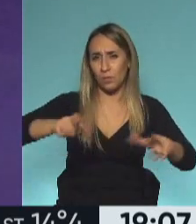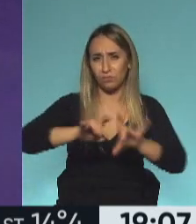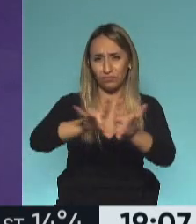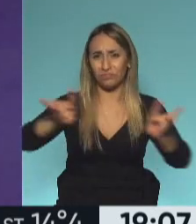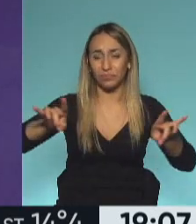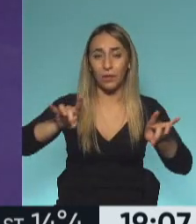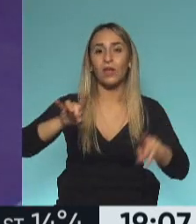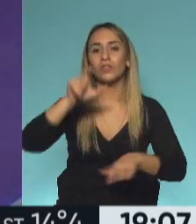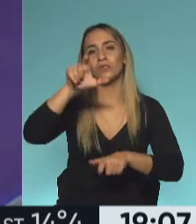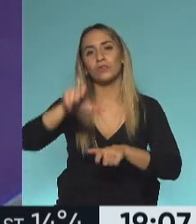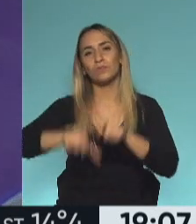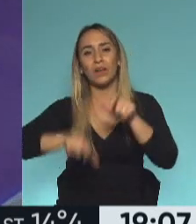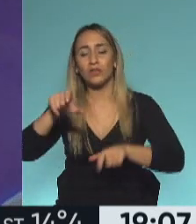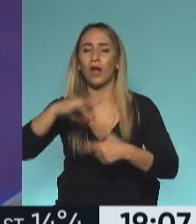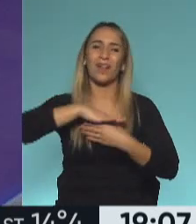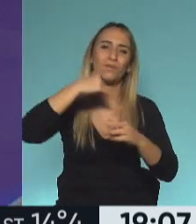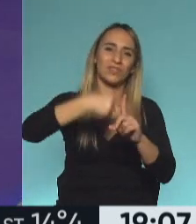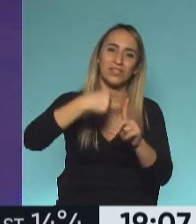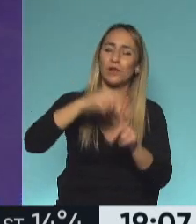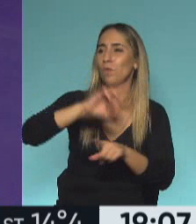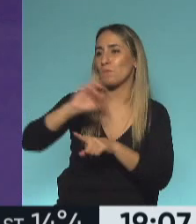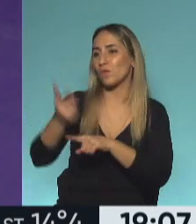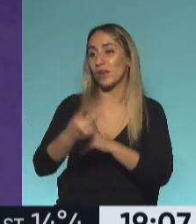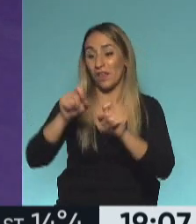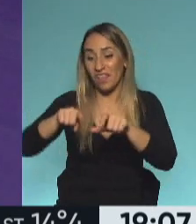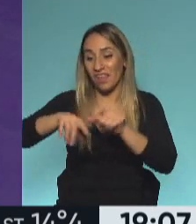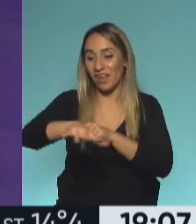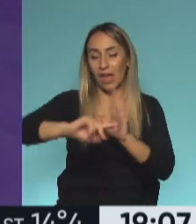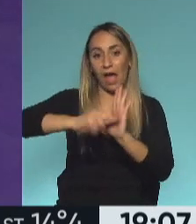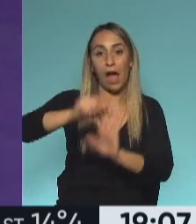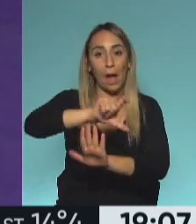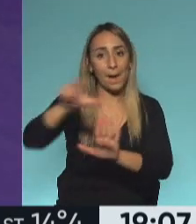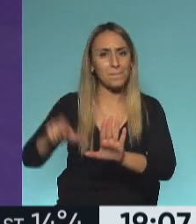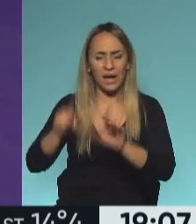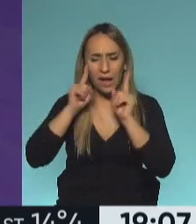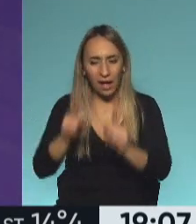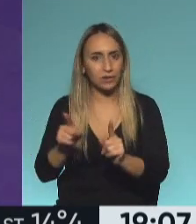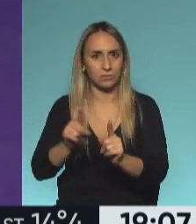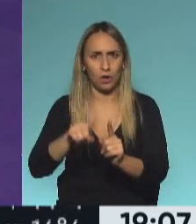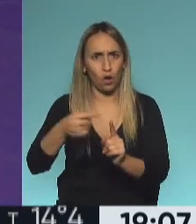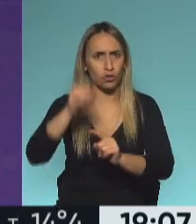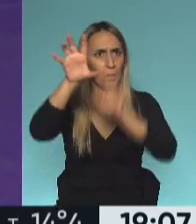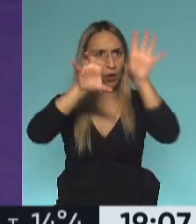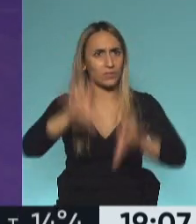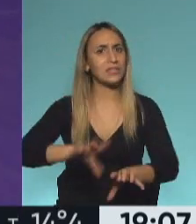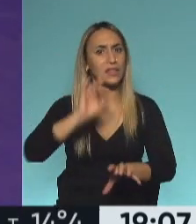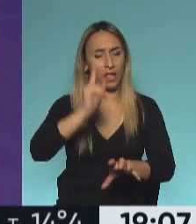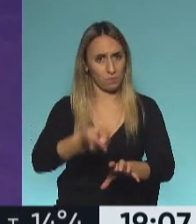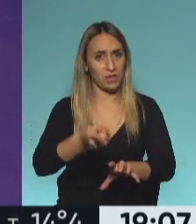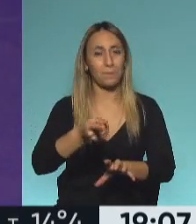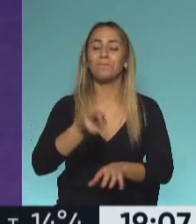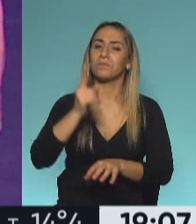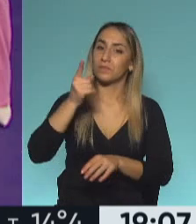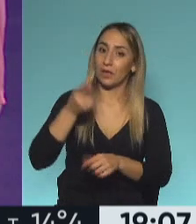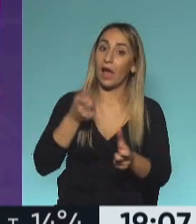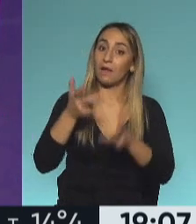de los casos positivos y los fallecidos en el AMBA, que es el foco más comprometido, sino también en otros distritos del país. Tenemos que hablar